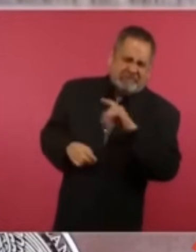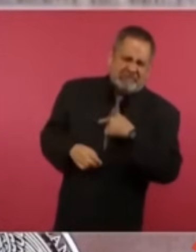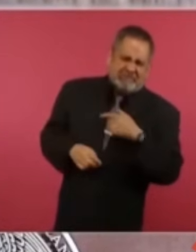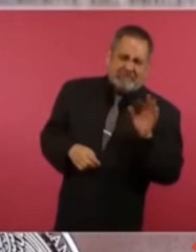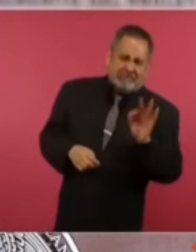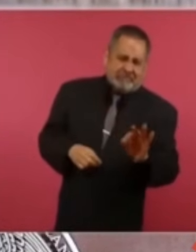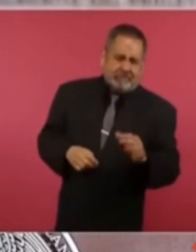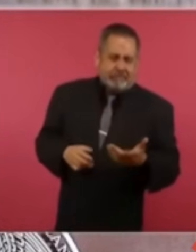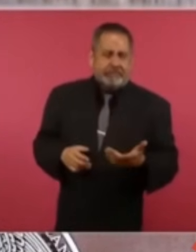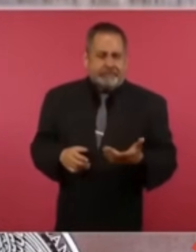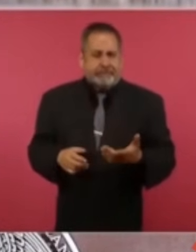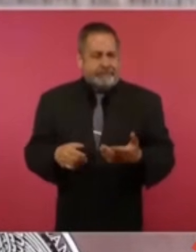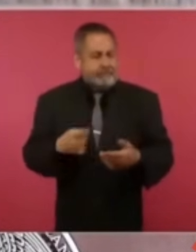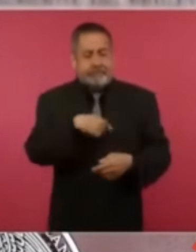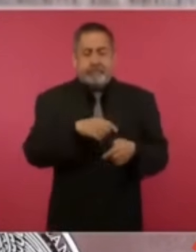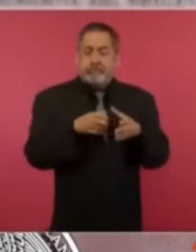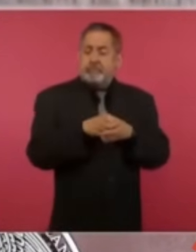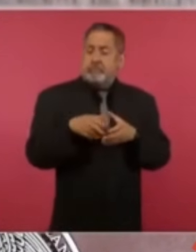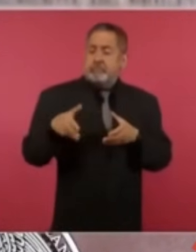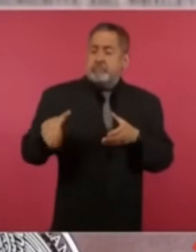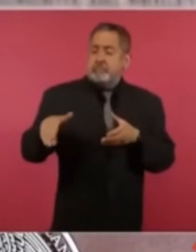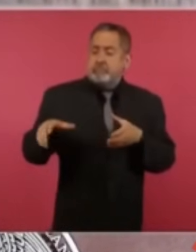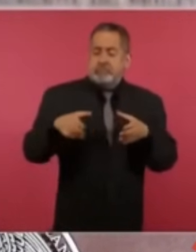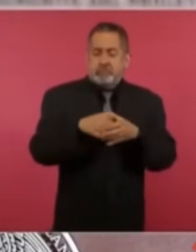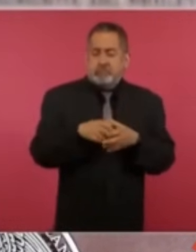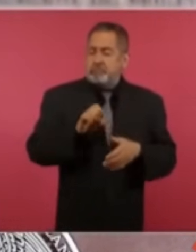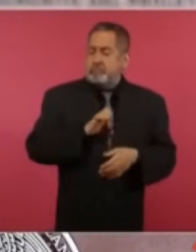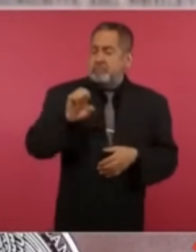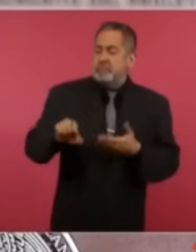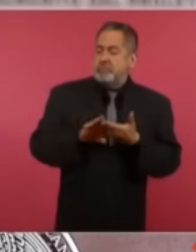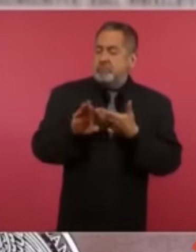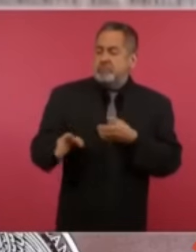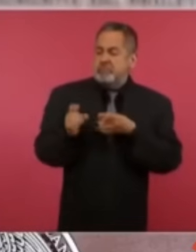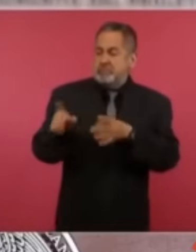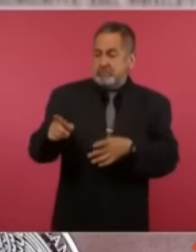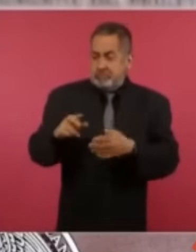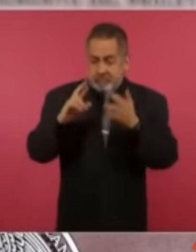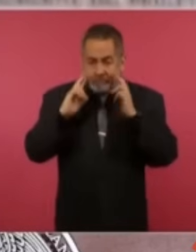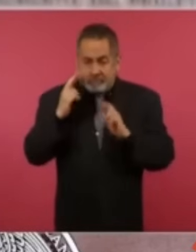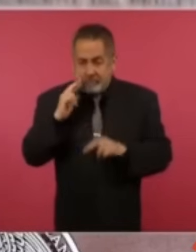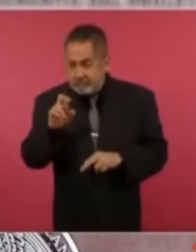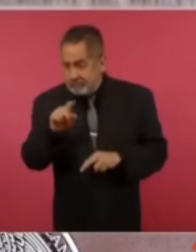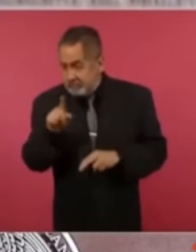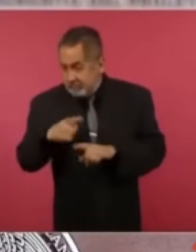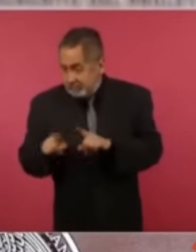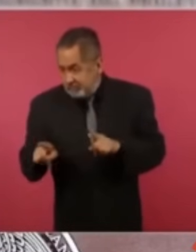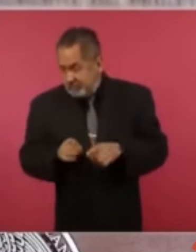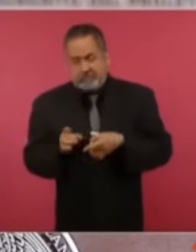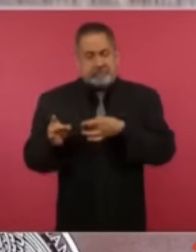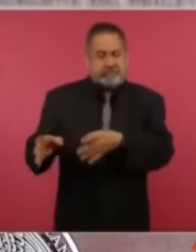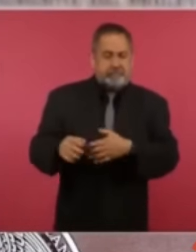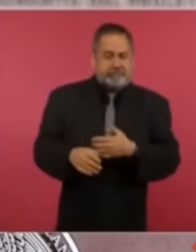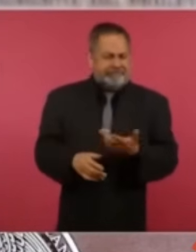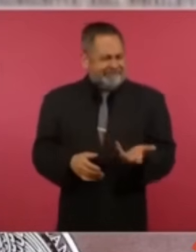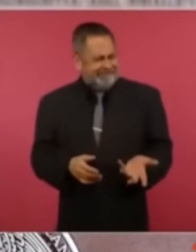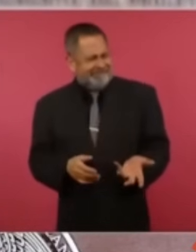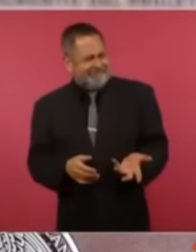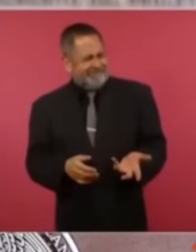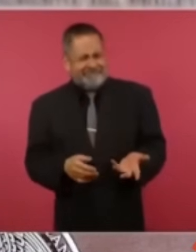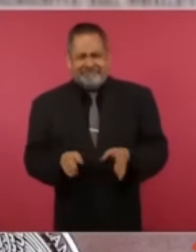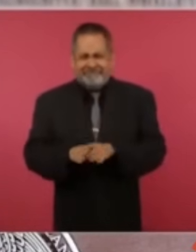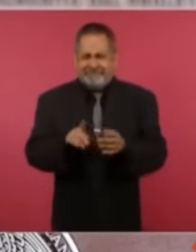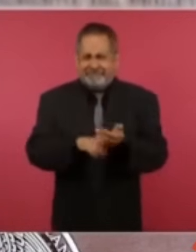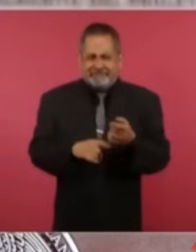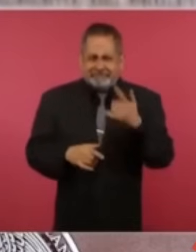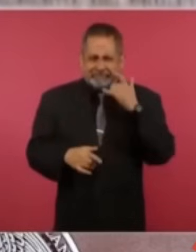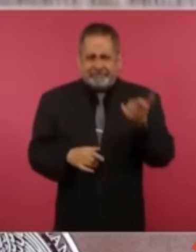el clasismo está asociado con el racismo, pero llama la atención cuando sale a relucir sin ningún sentimiento de culpa.